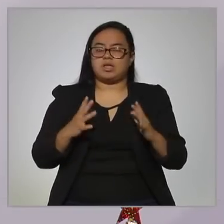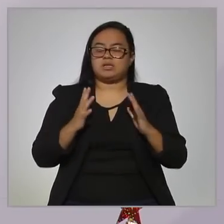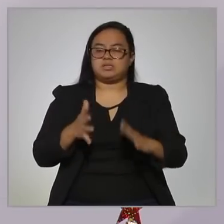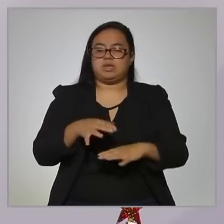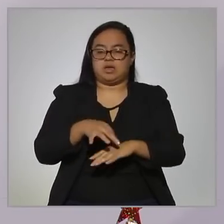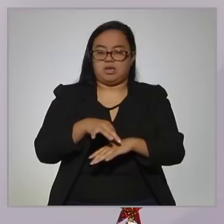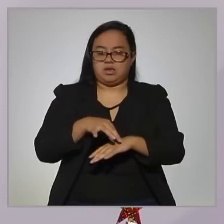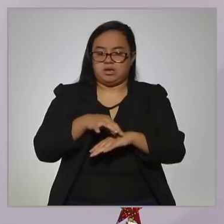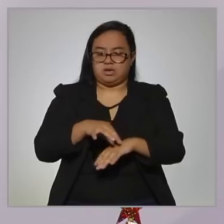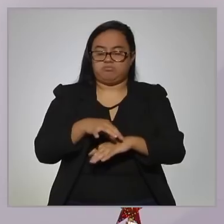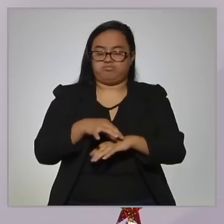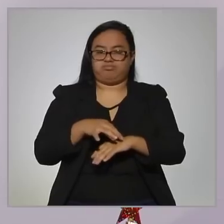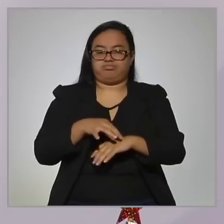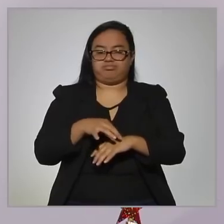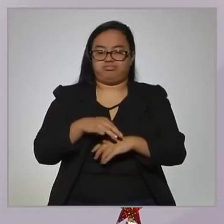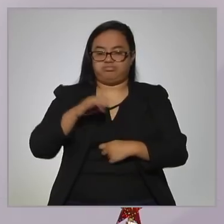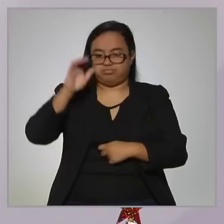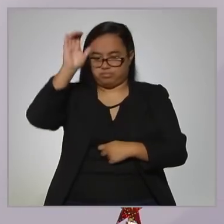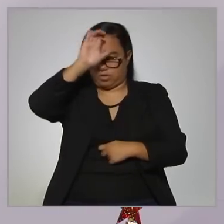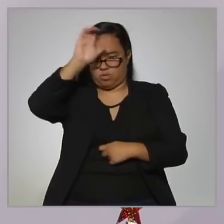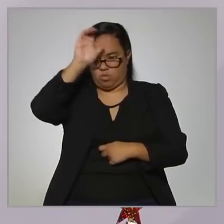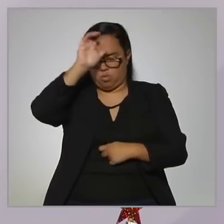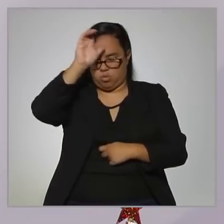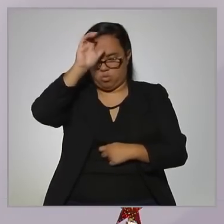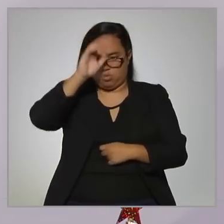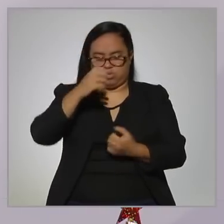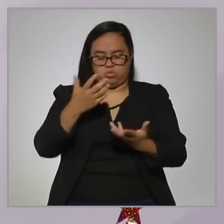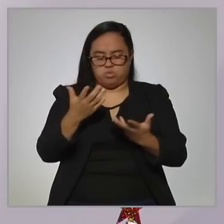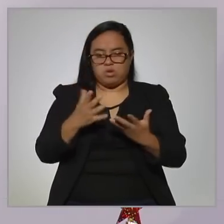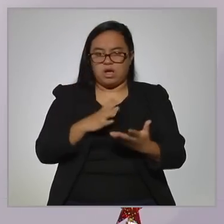carga cultural, desde luego,